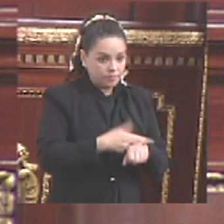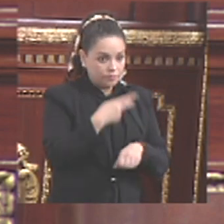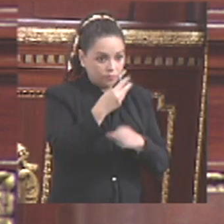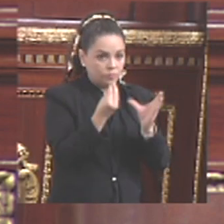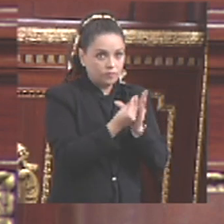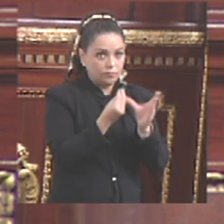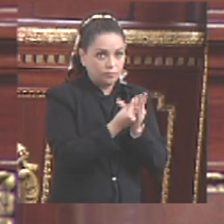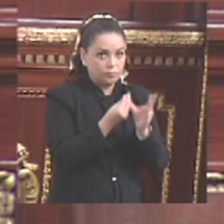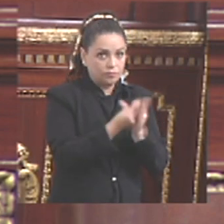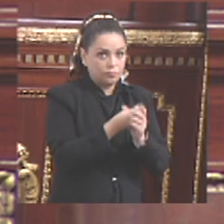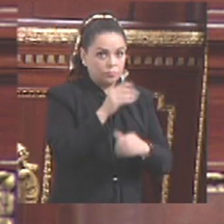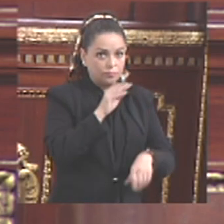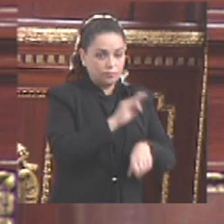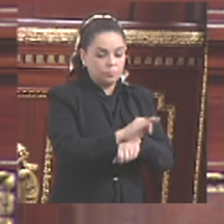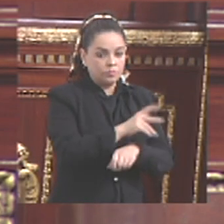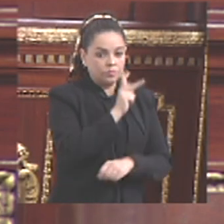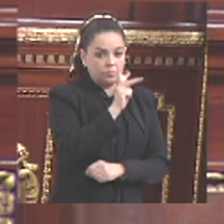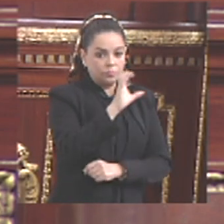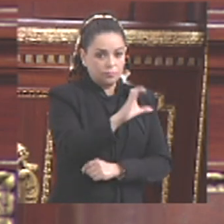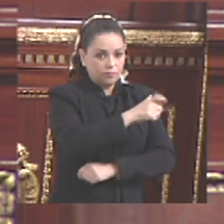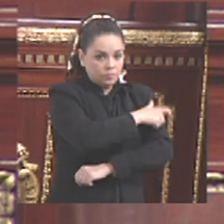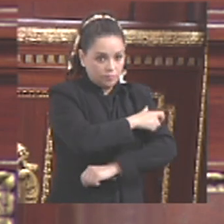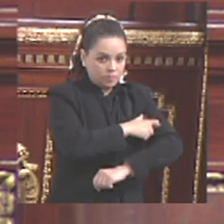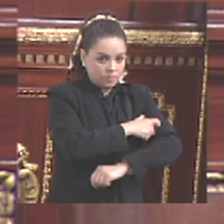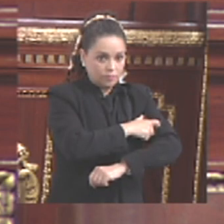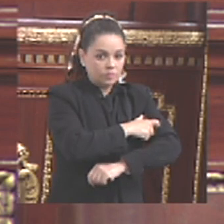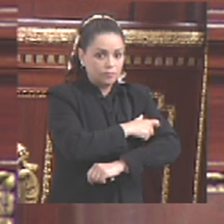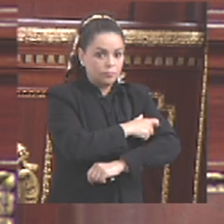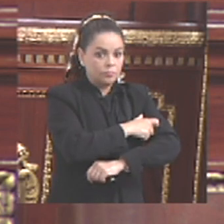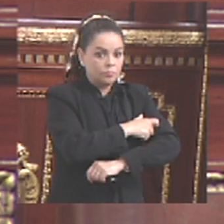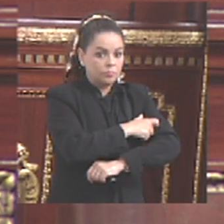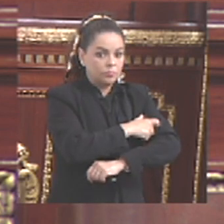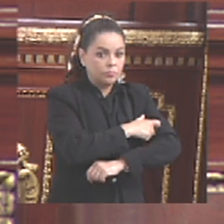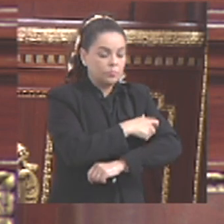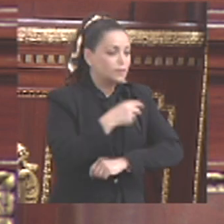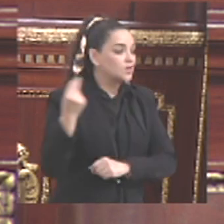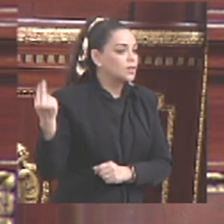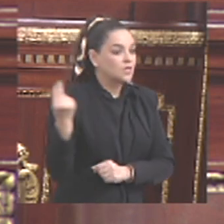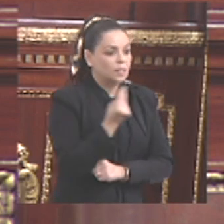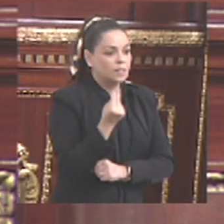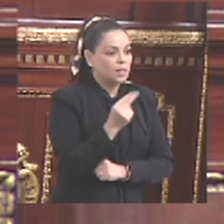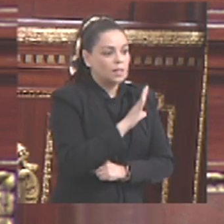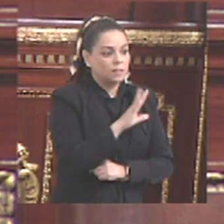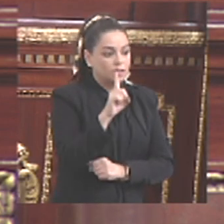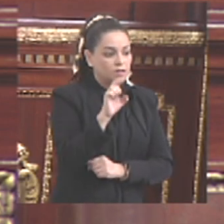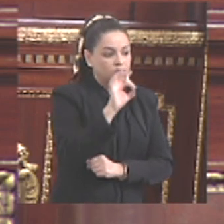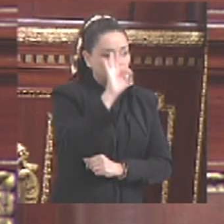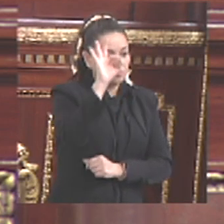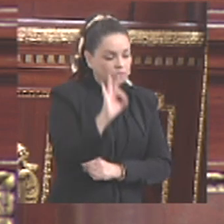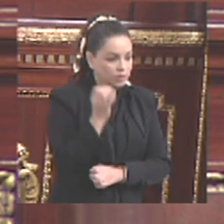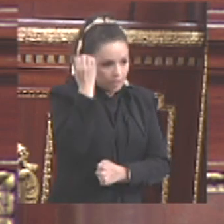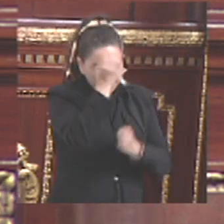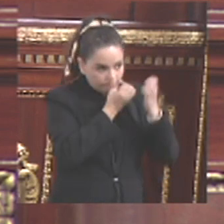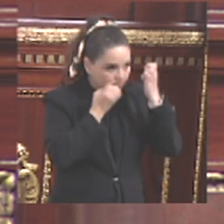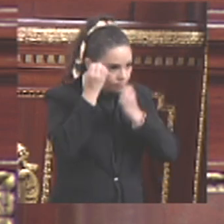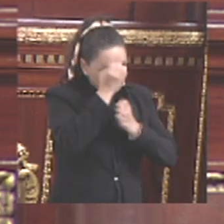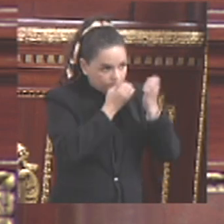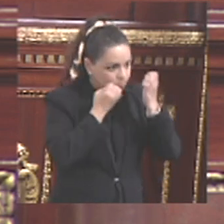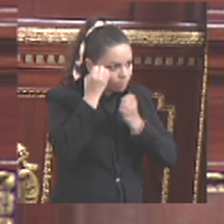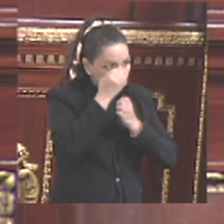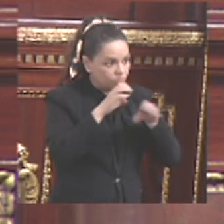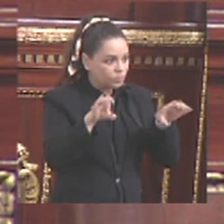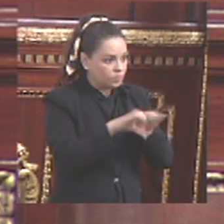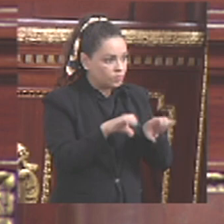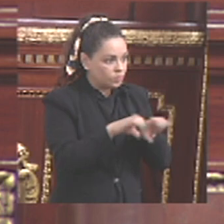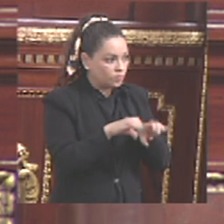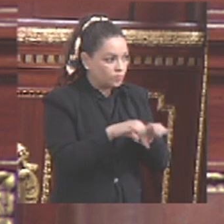de Riesgos y Protección Civil se hayan tenido que probar de lleno a la implementación de cédulas de evaluación posísmicas para el